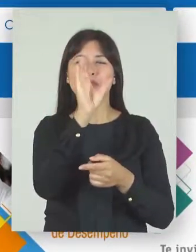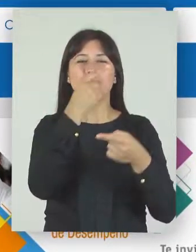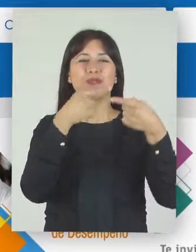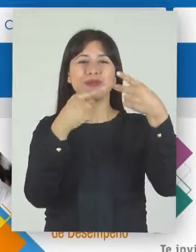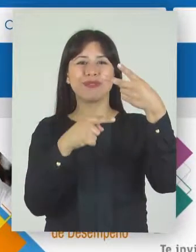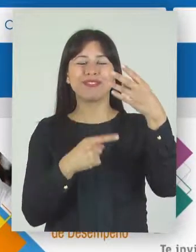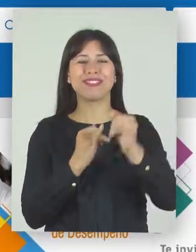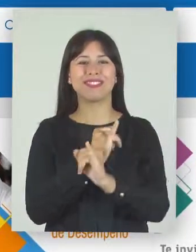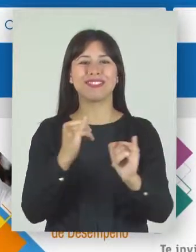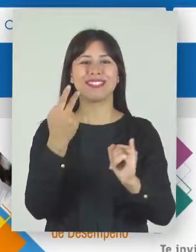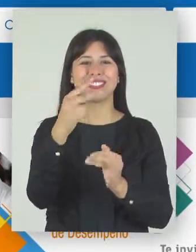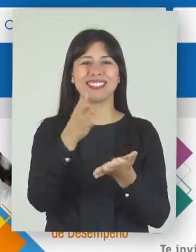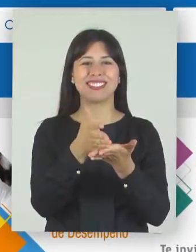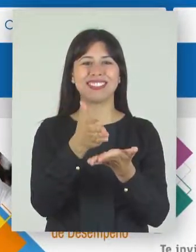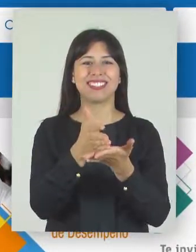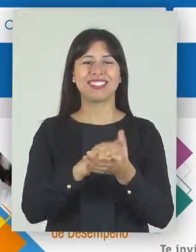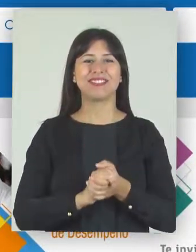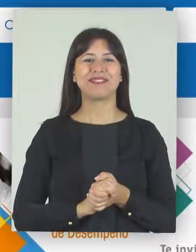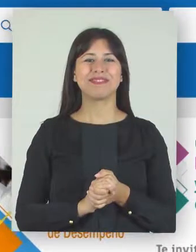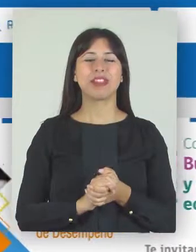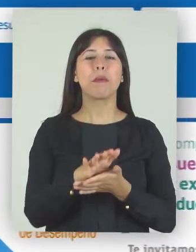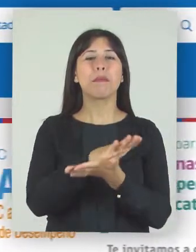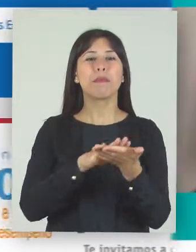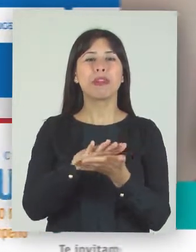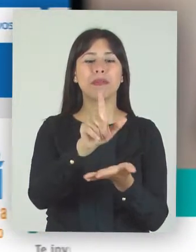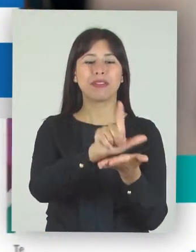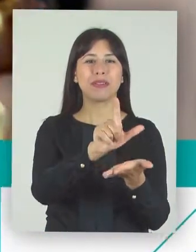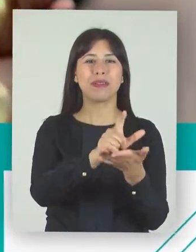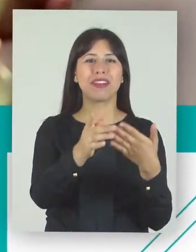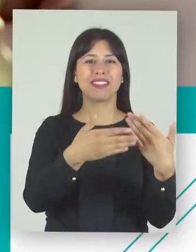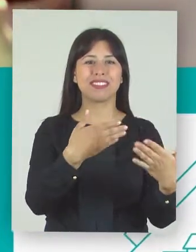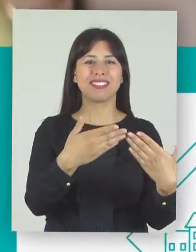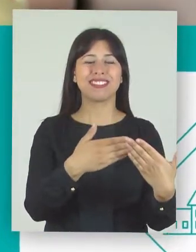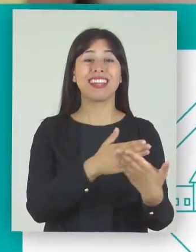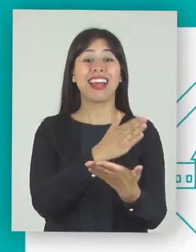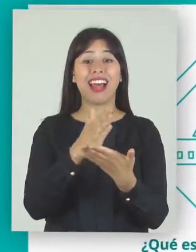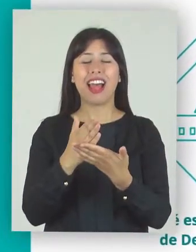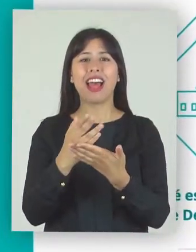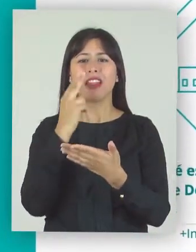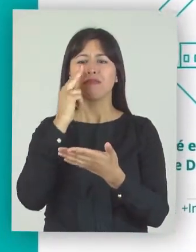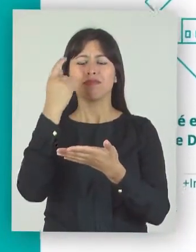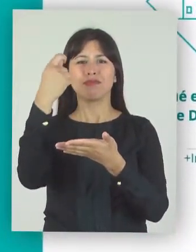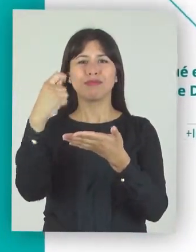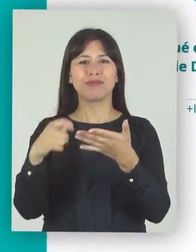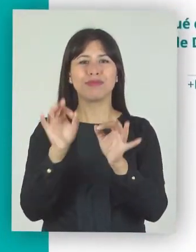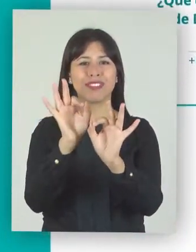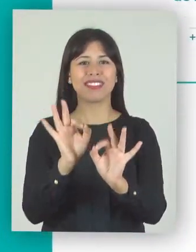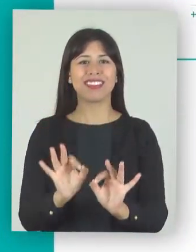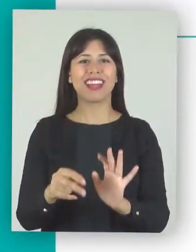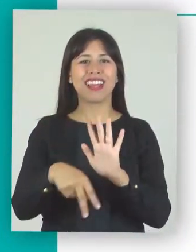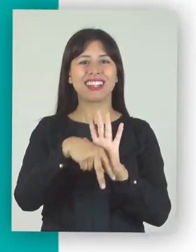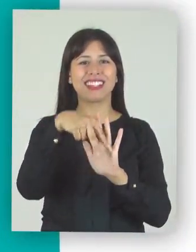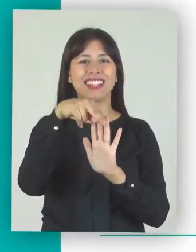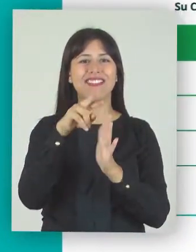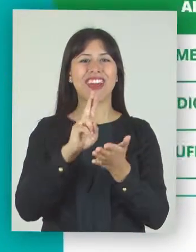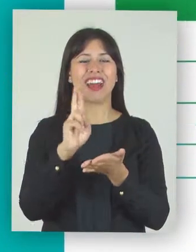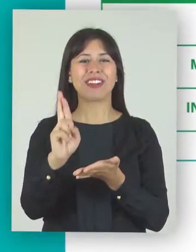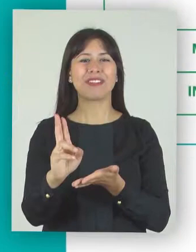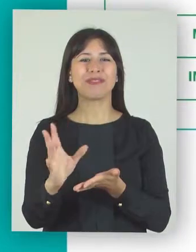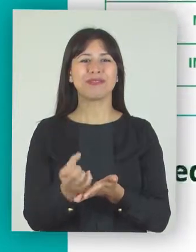información de tu establecimiento. Desde visualizar su ubicación geográfica hasta revisar el detalle de su categoría de